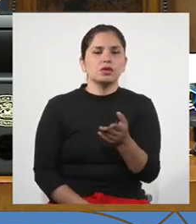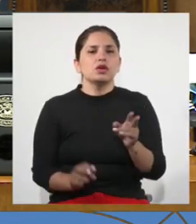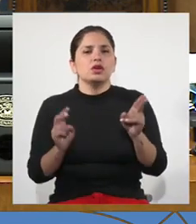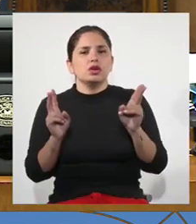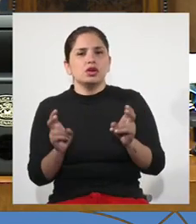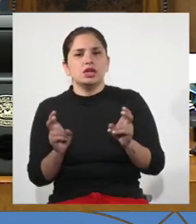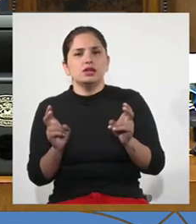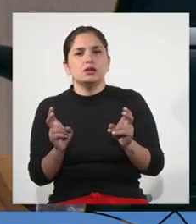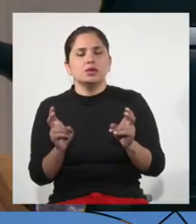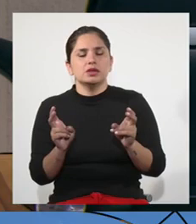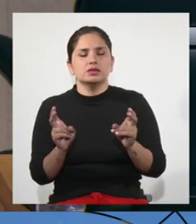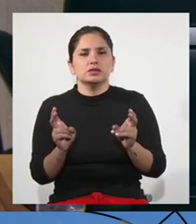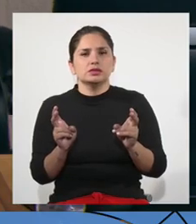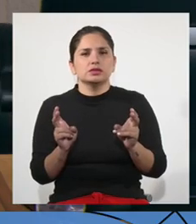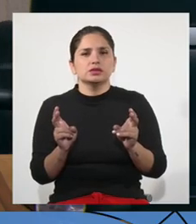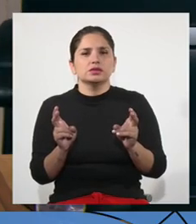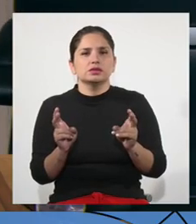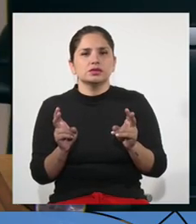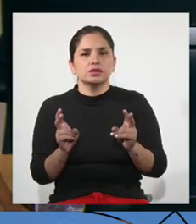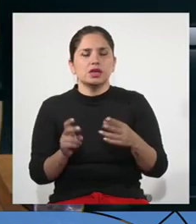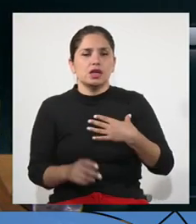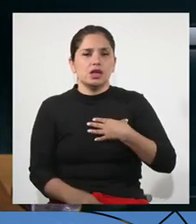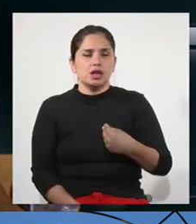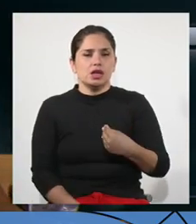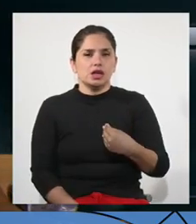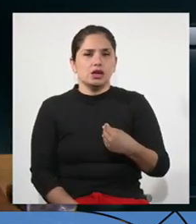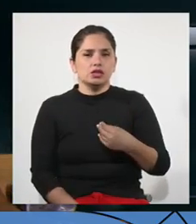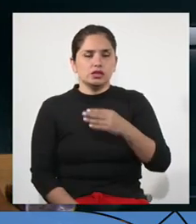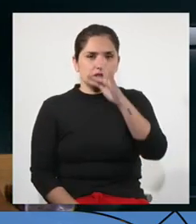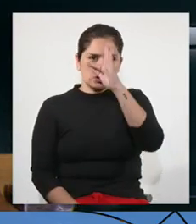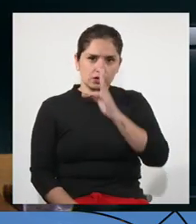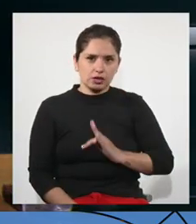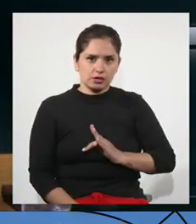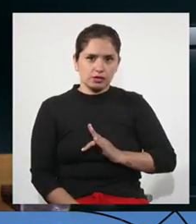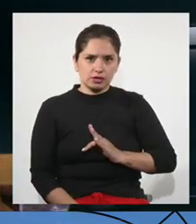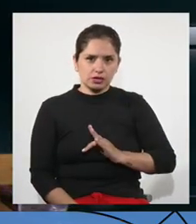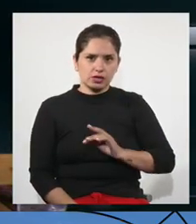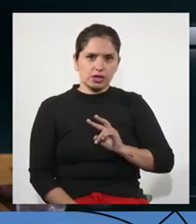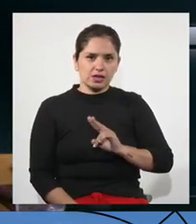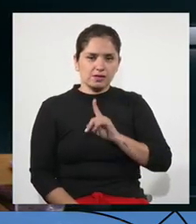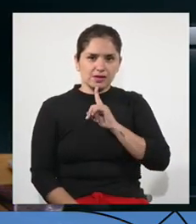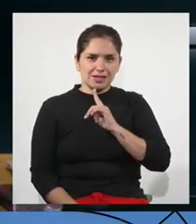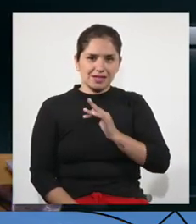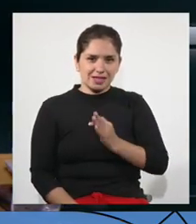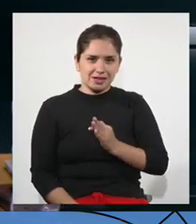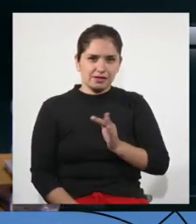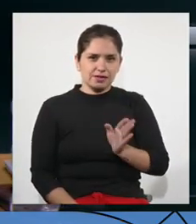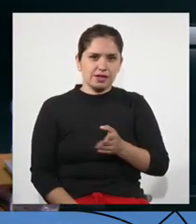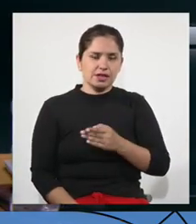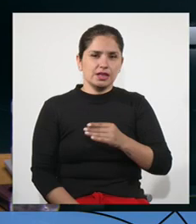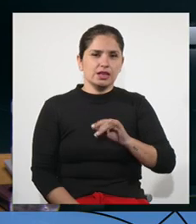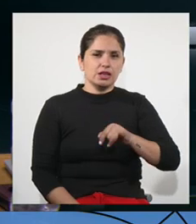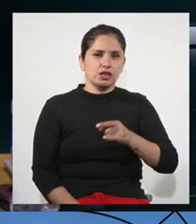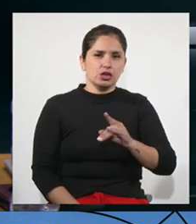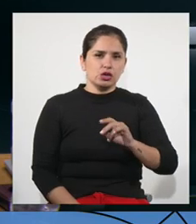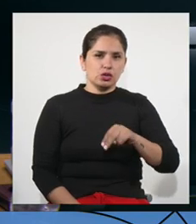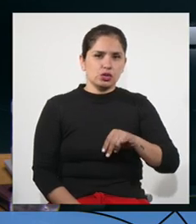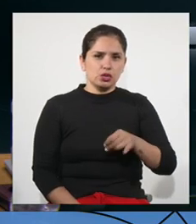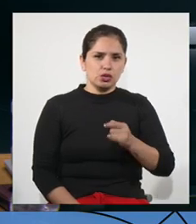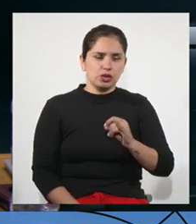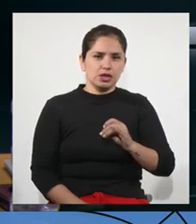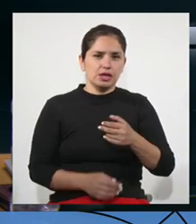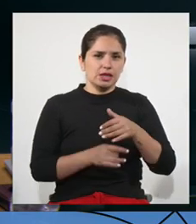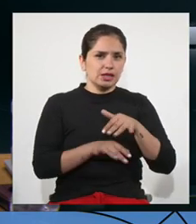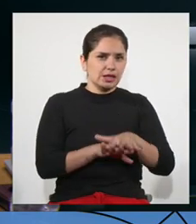respecto a los hijos de funcionarias de los jardines vía transferencia de fondos, Junji e Integra, es un tema que,